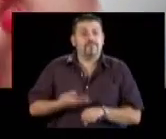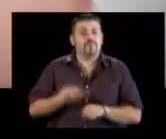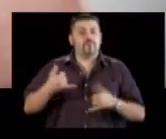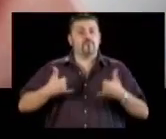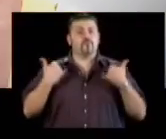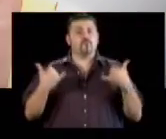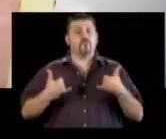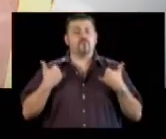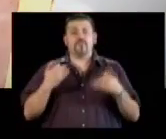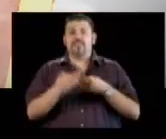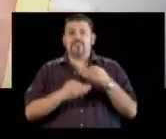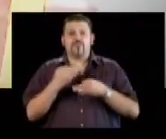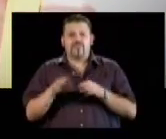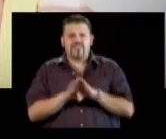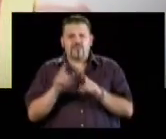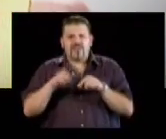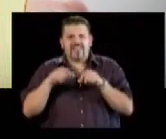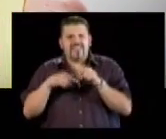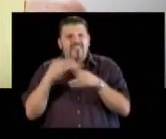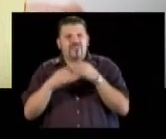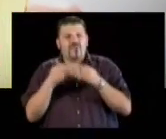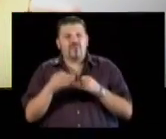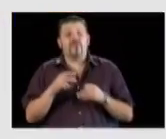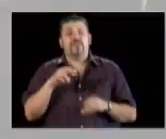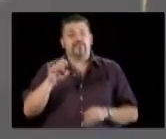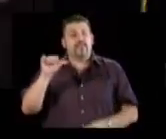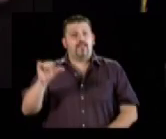te protegen de los rayos UVB y UVA.